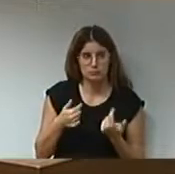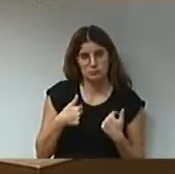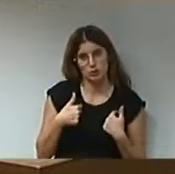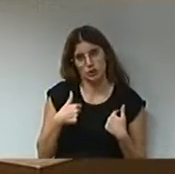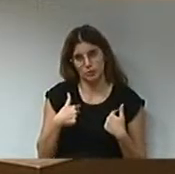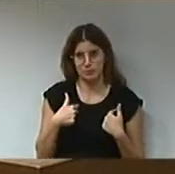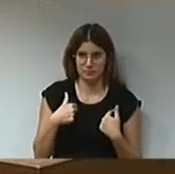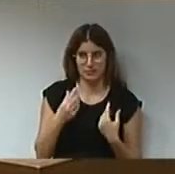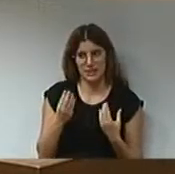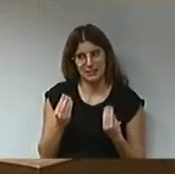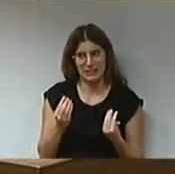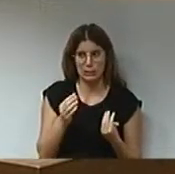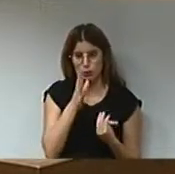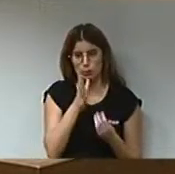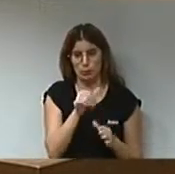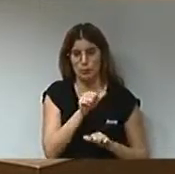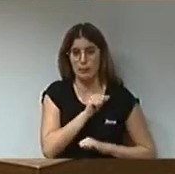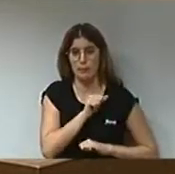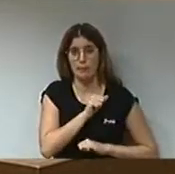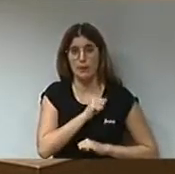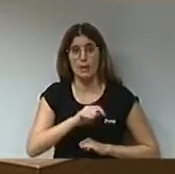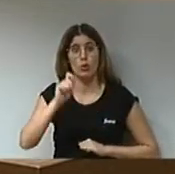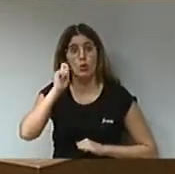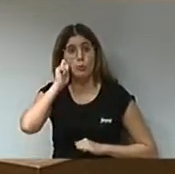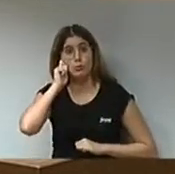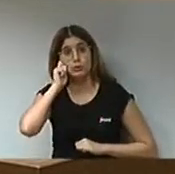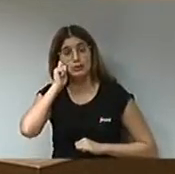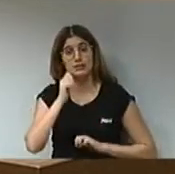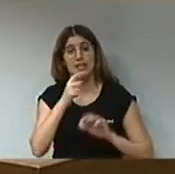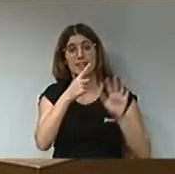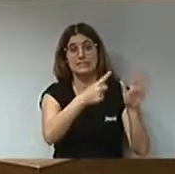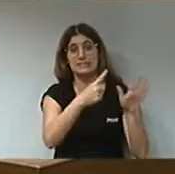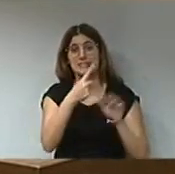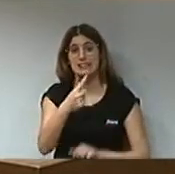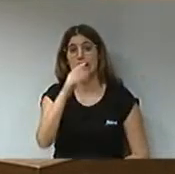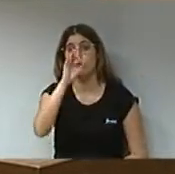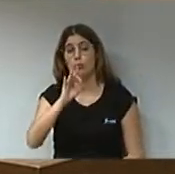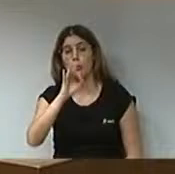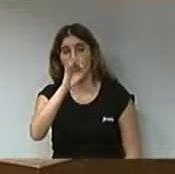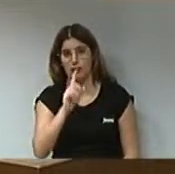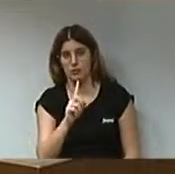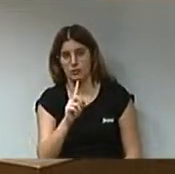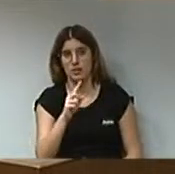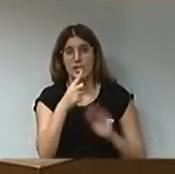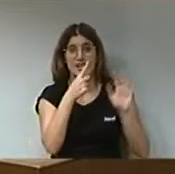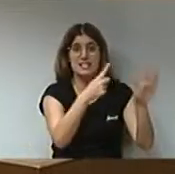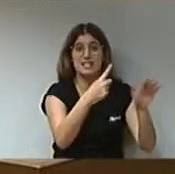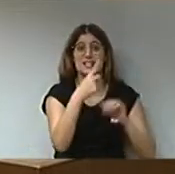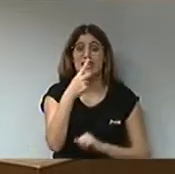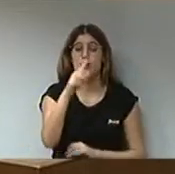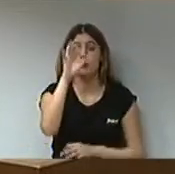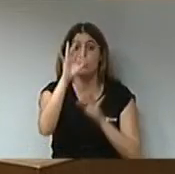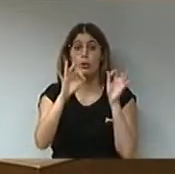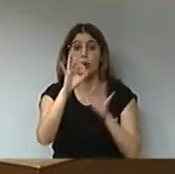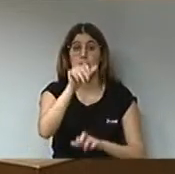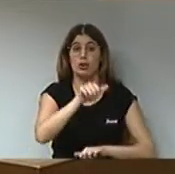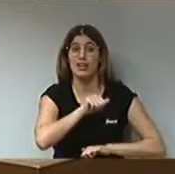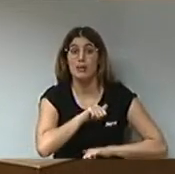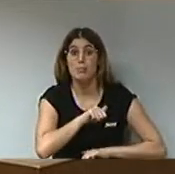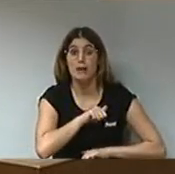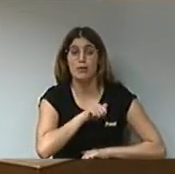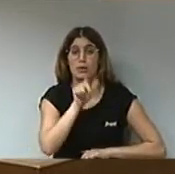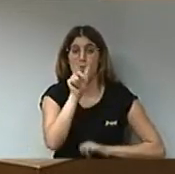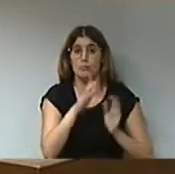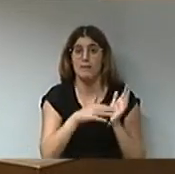complaciente teniendo en cuenta que el paro femenino de esta comunidad es un 61%. O sea, tenemos el 61% del paro de la comunidad son